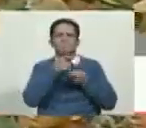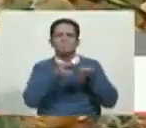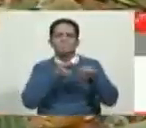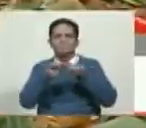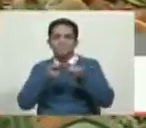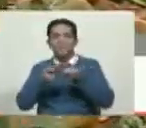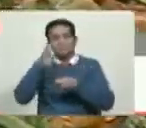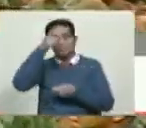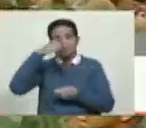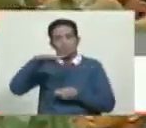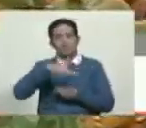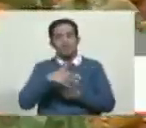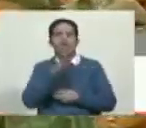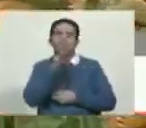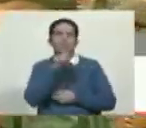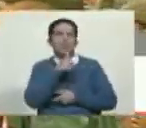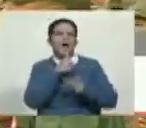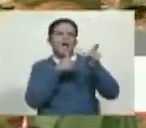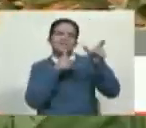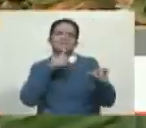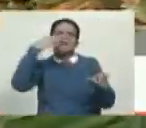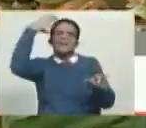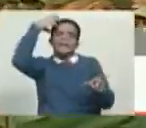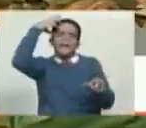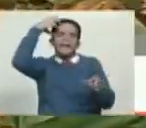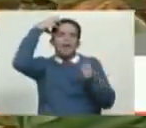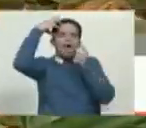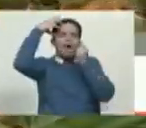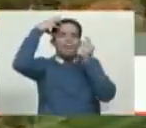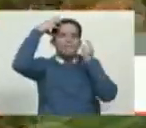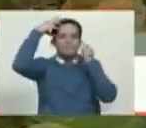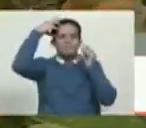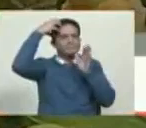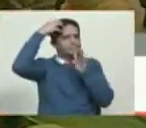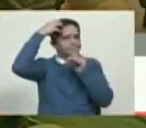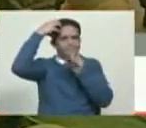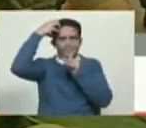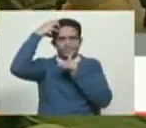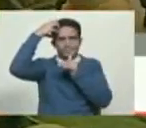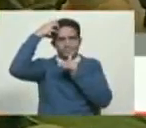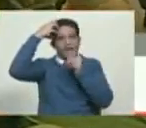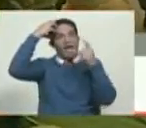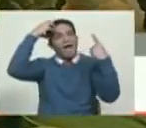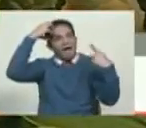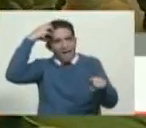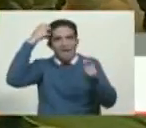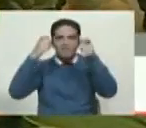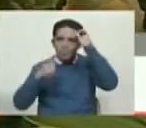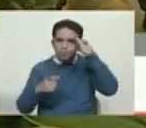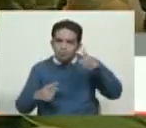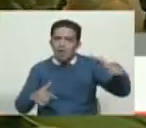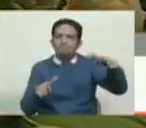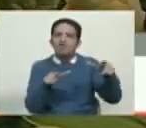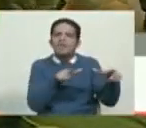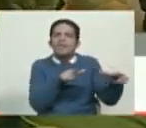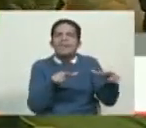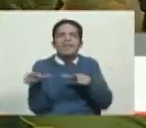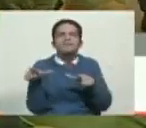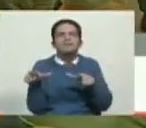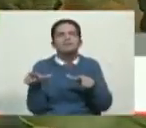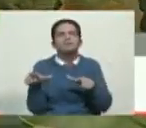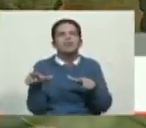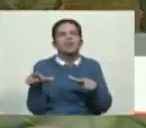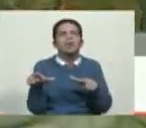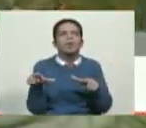un rey, no hay una reina. Que aquí hay un poder popular listo y presto en